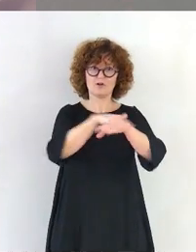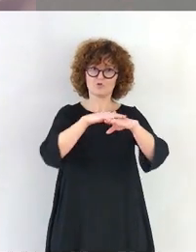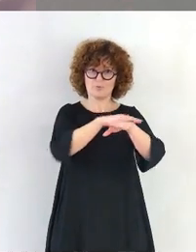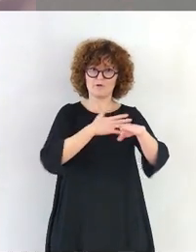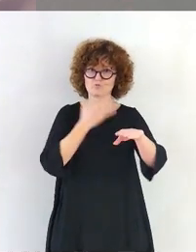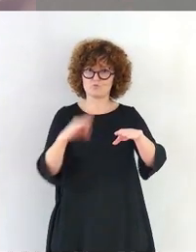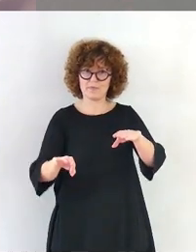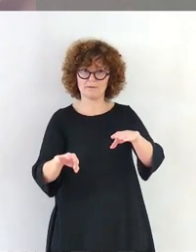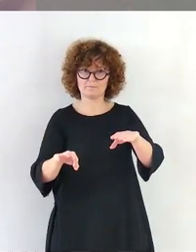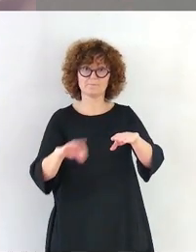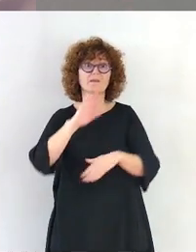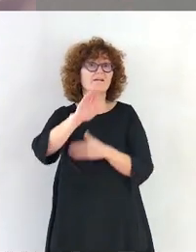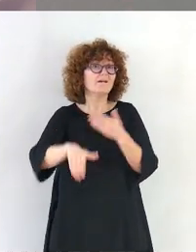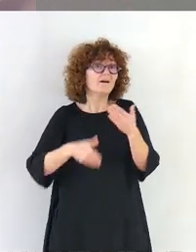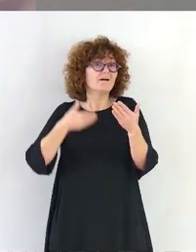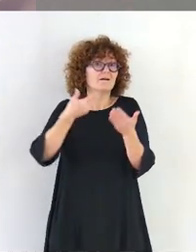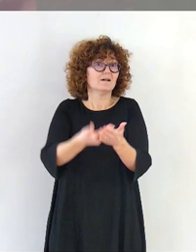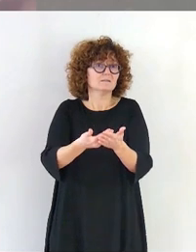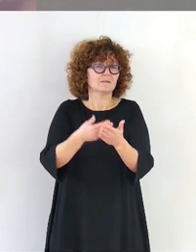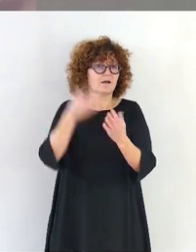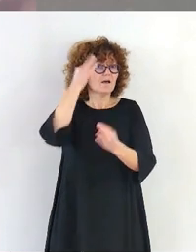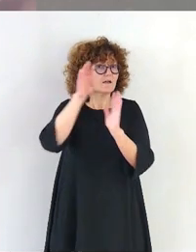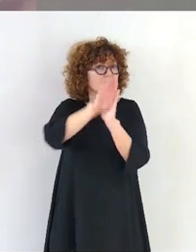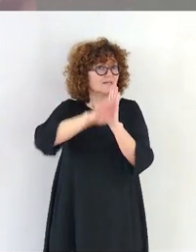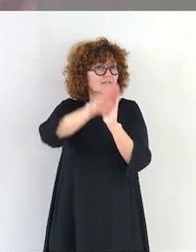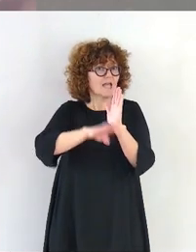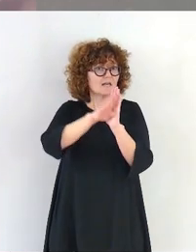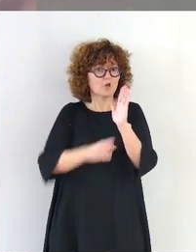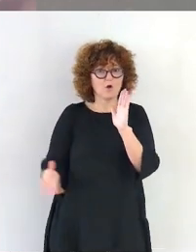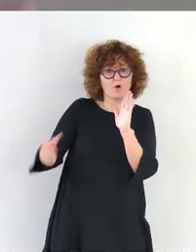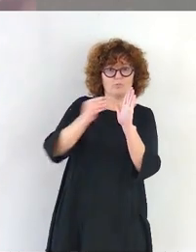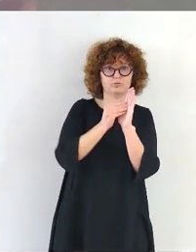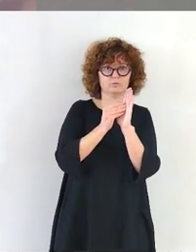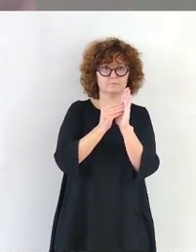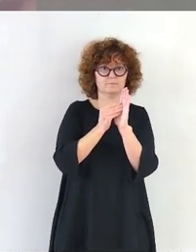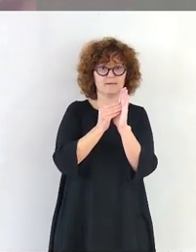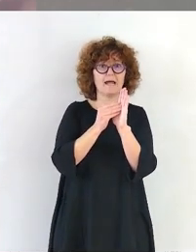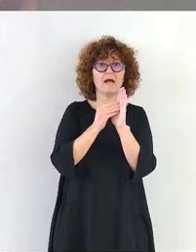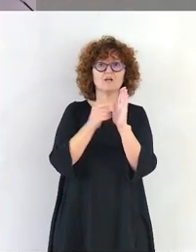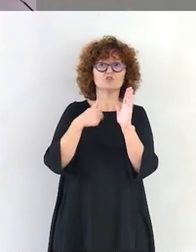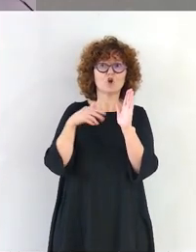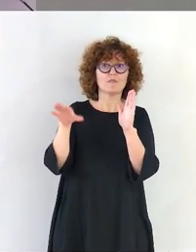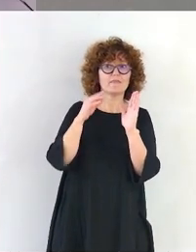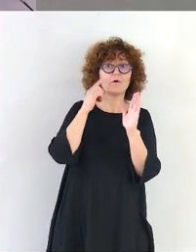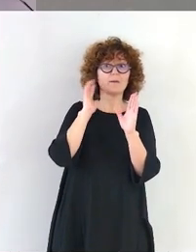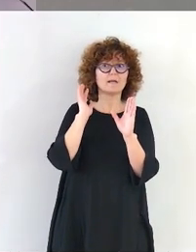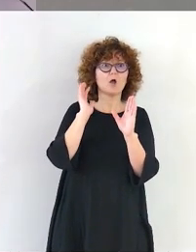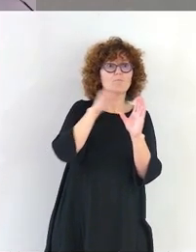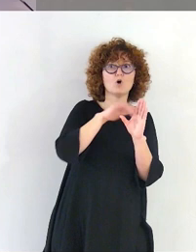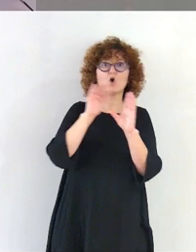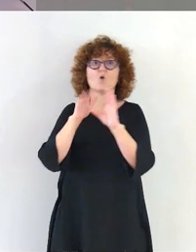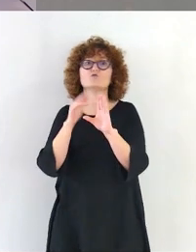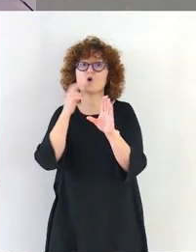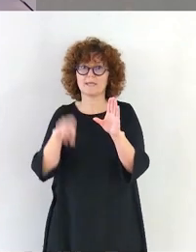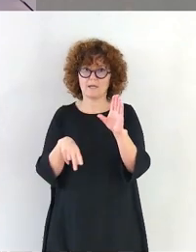gobiernos incluso que sea un criterio que incorporamos a la hora de decidir nuestro voto Fíjate lo que estoy diciendo que